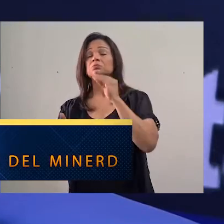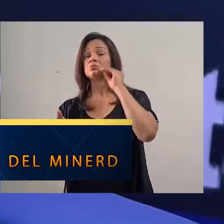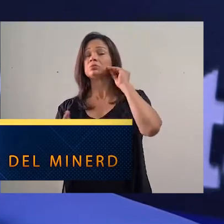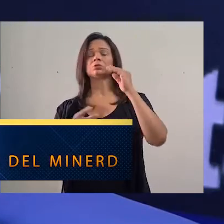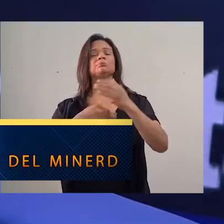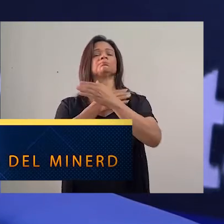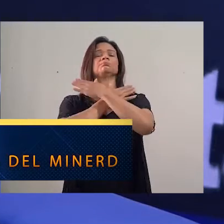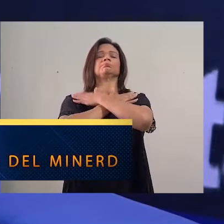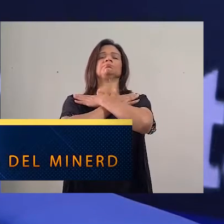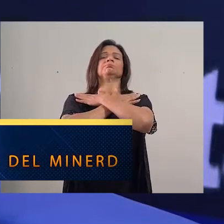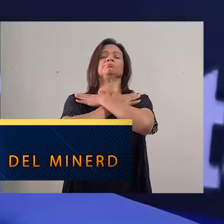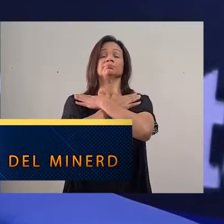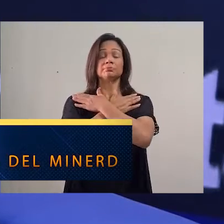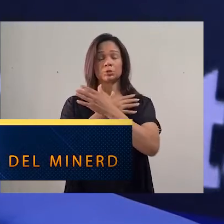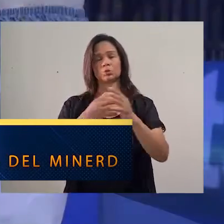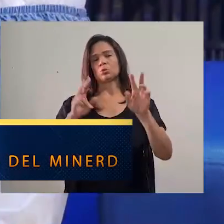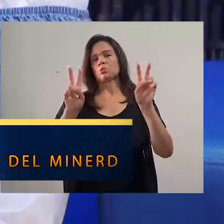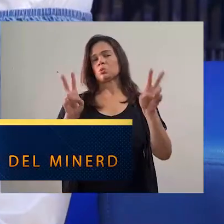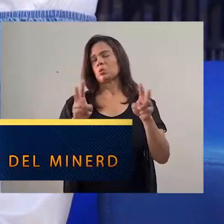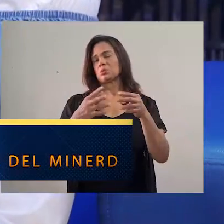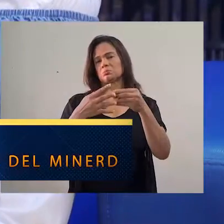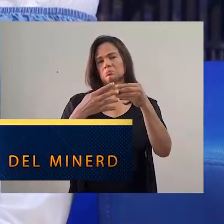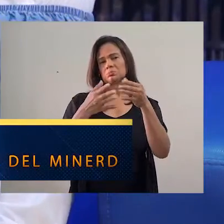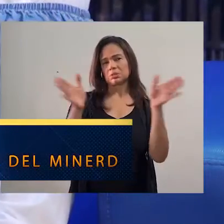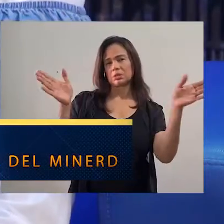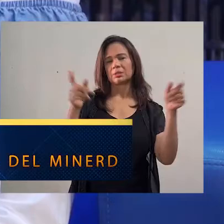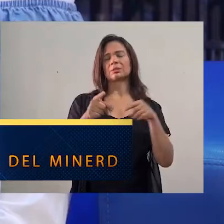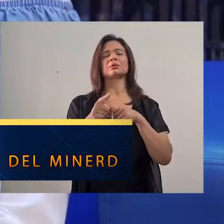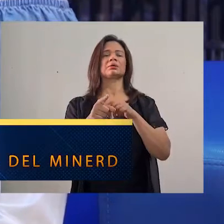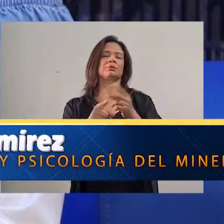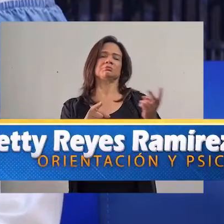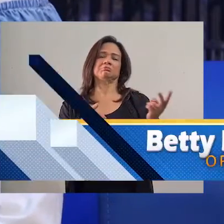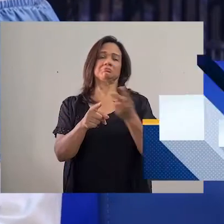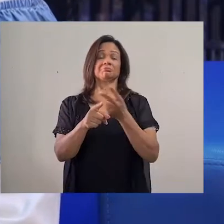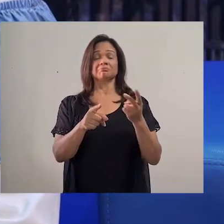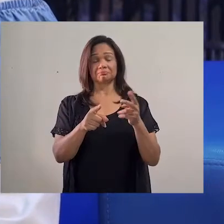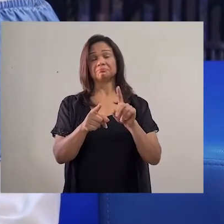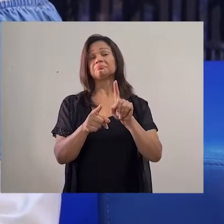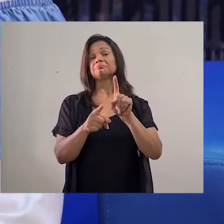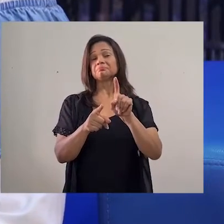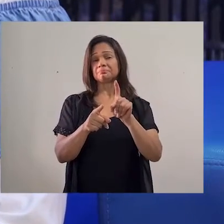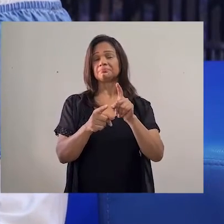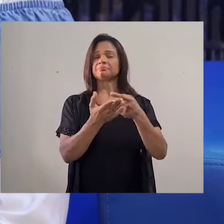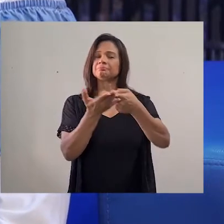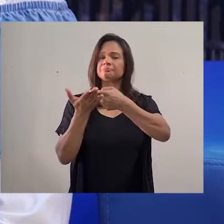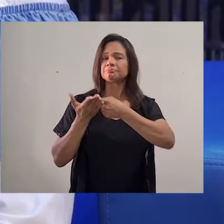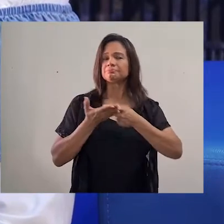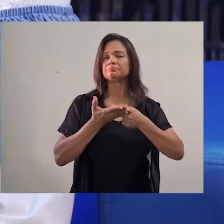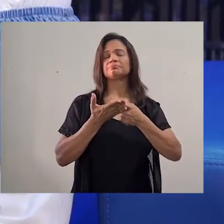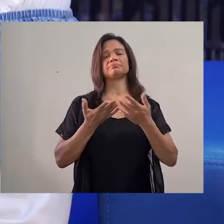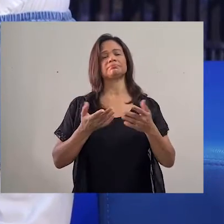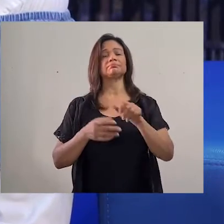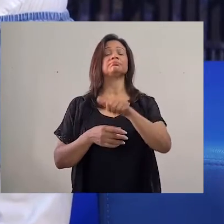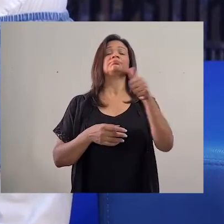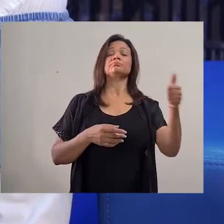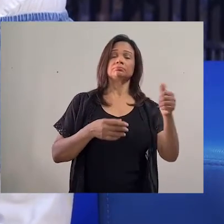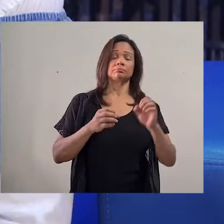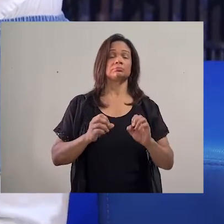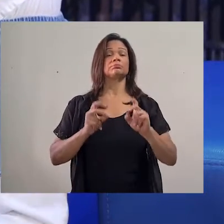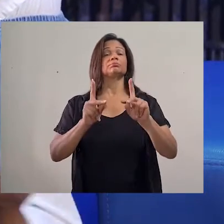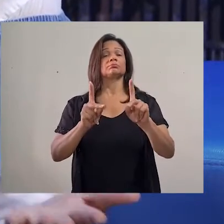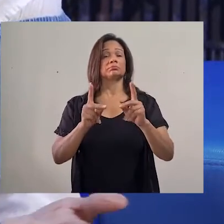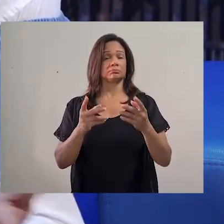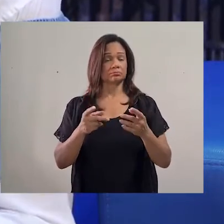luego regresa a la casa a descansar. Es un tema muy amplio, Clara y Lucía, es un tema realmente para tratar